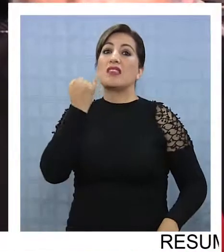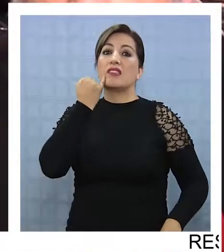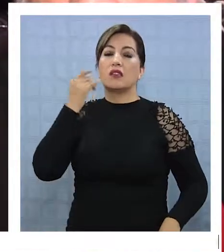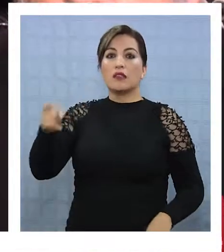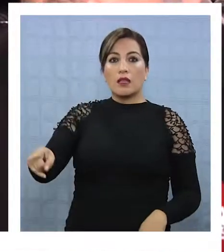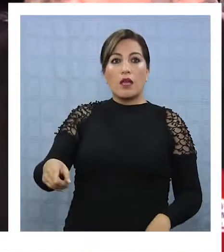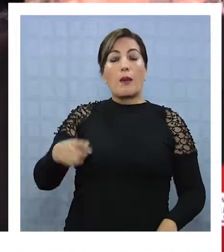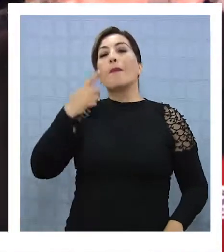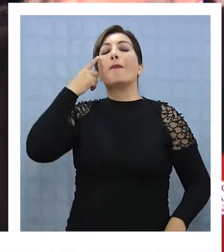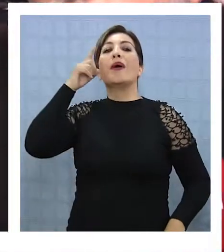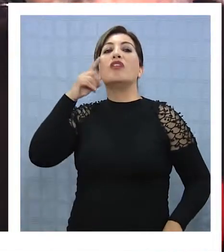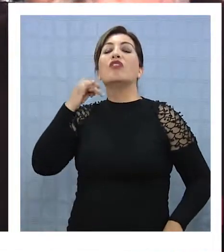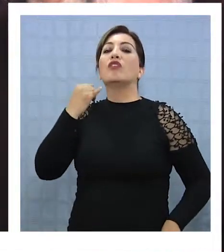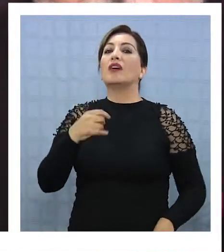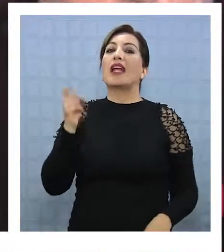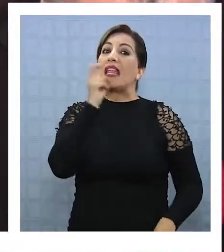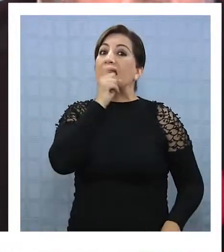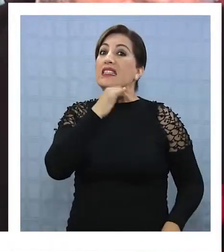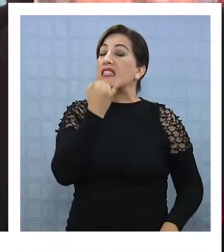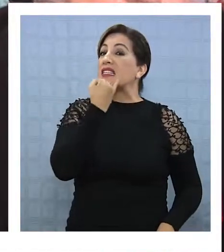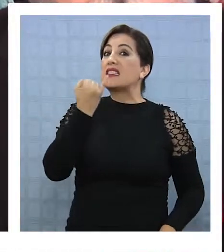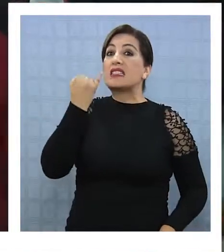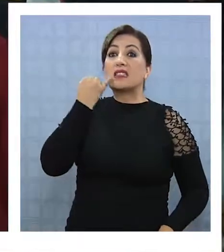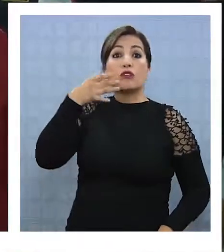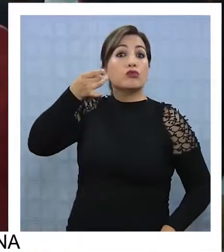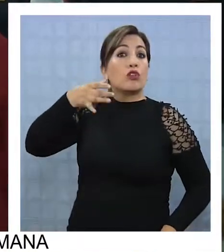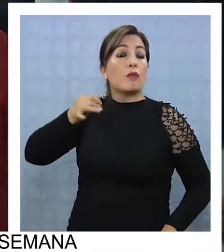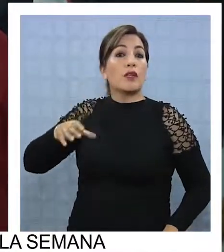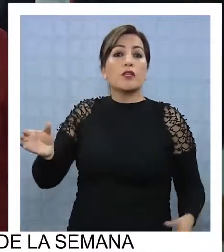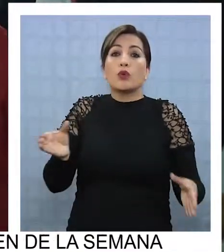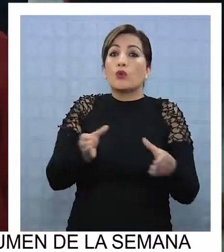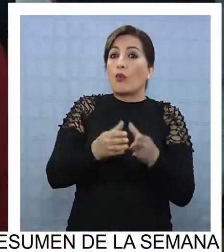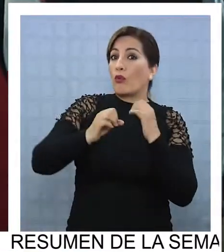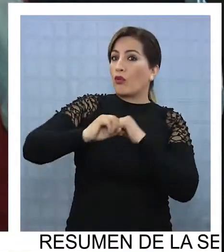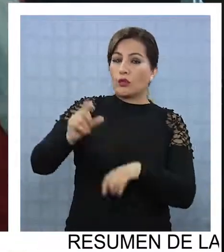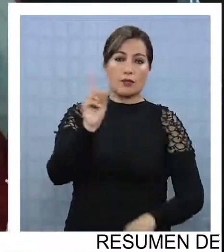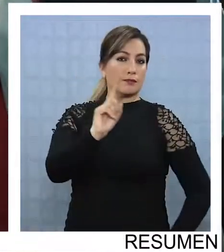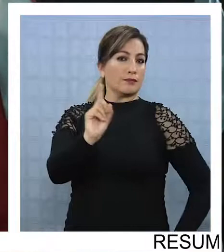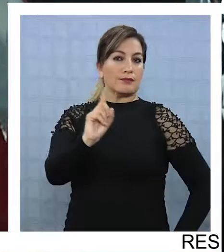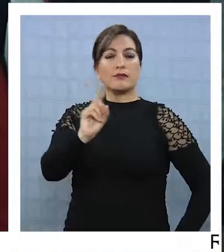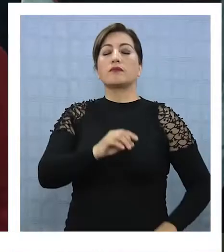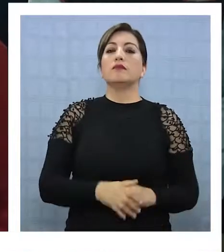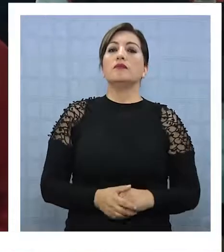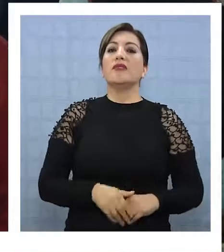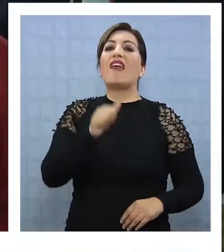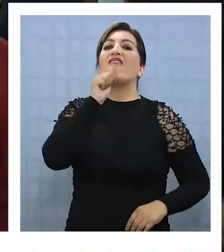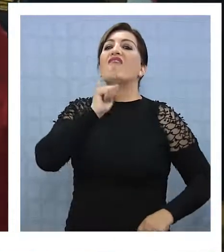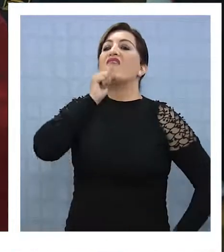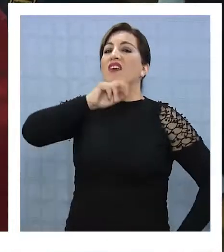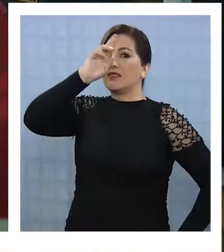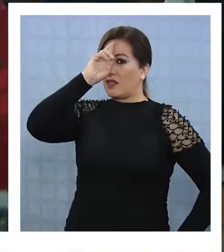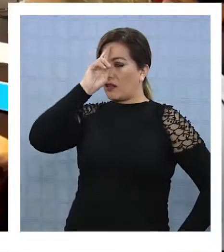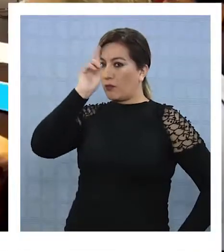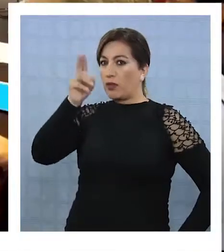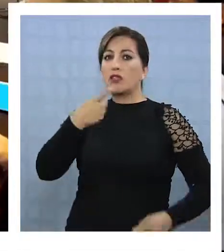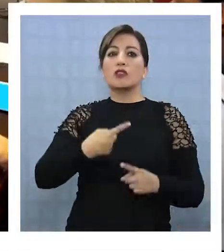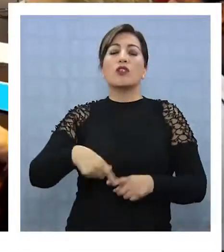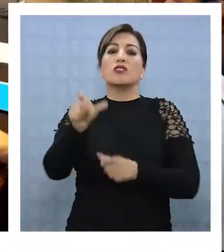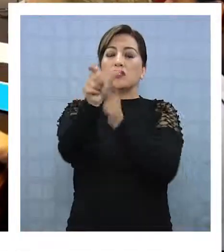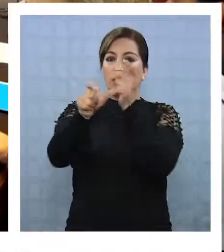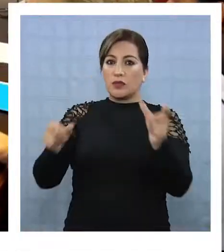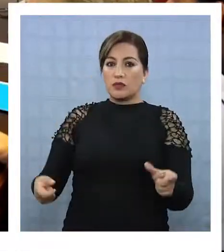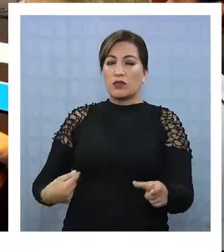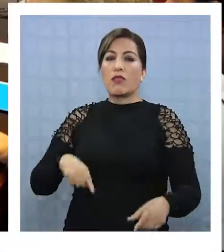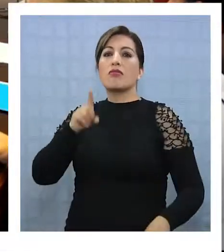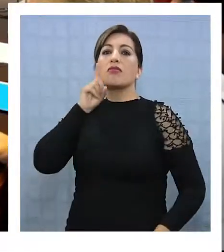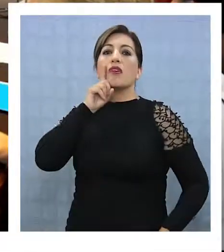intendente. Pero las críticas al intendente no vinieron solo de la oposición. La falta de respeto hacia el resto de